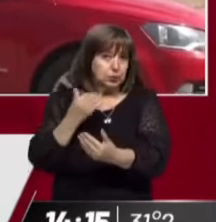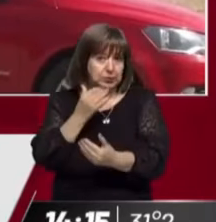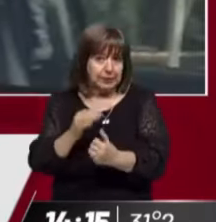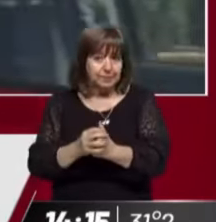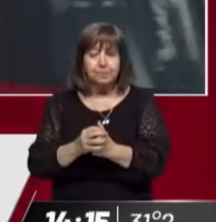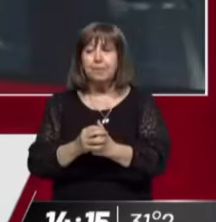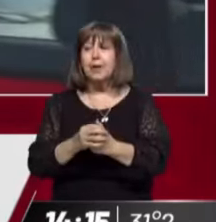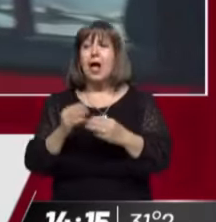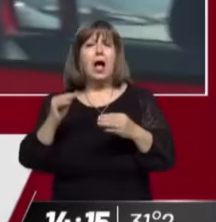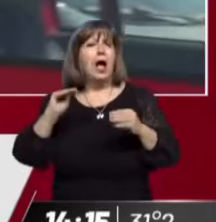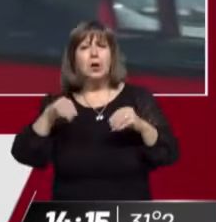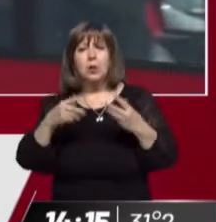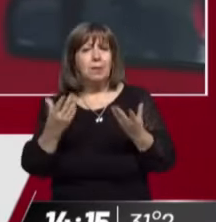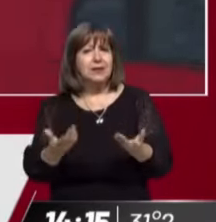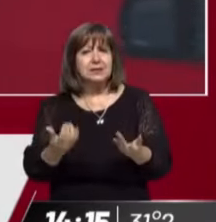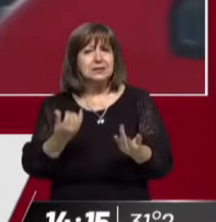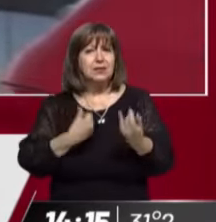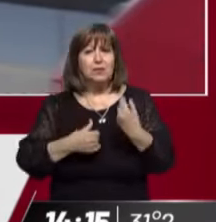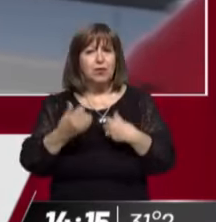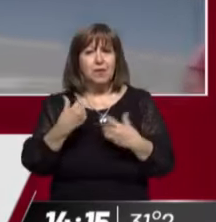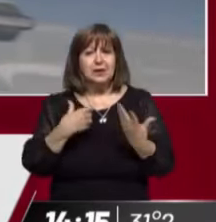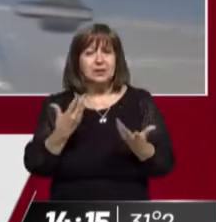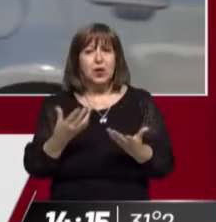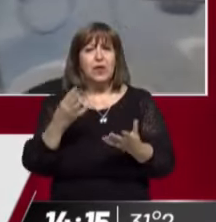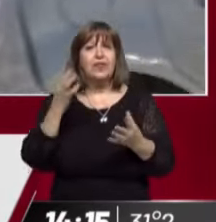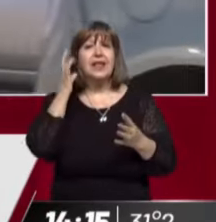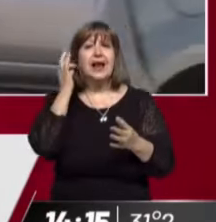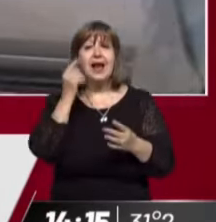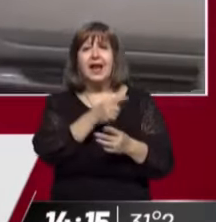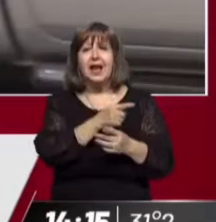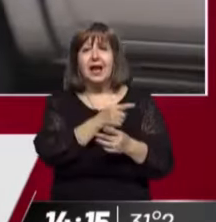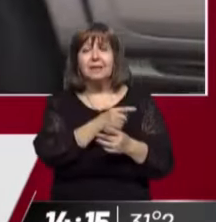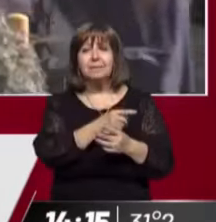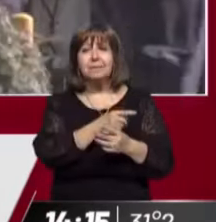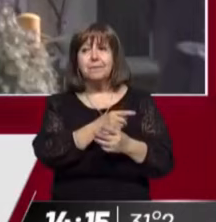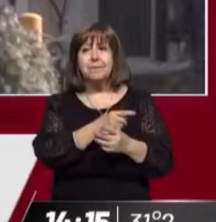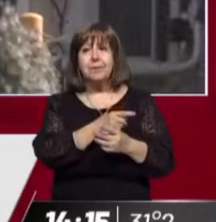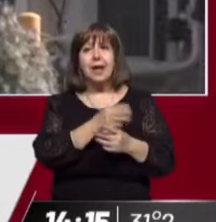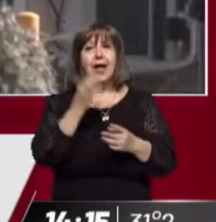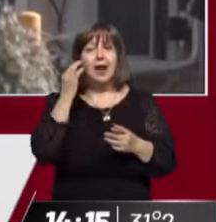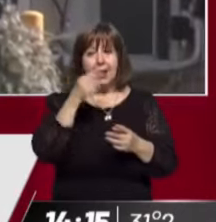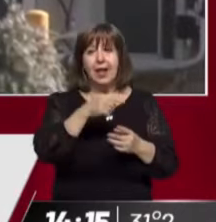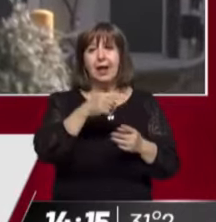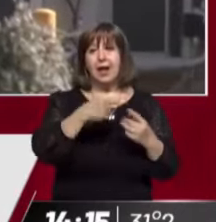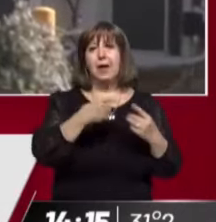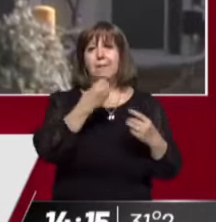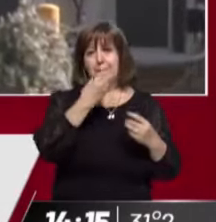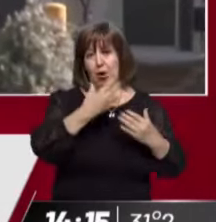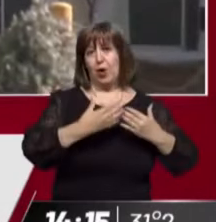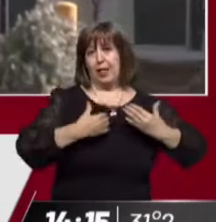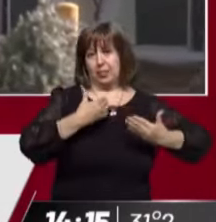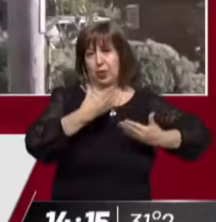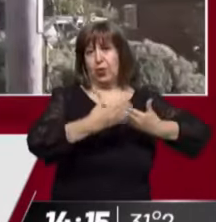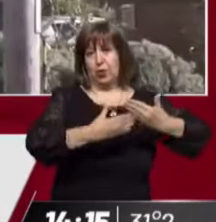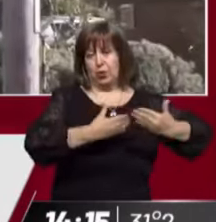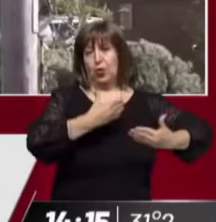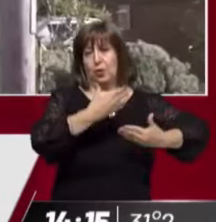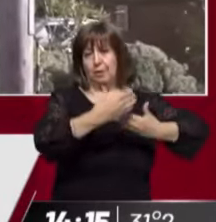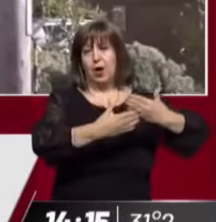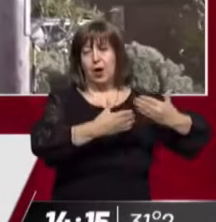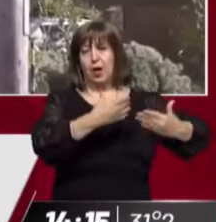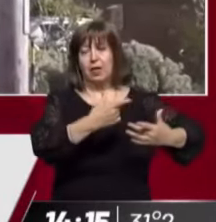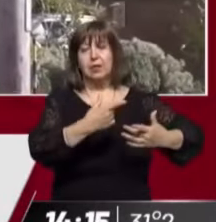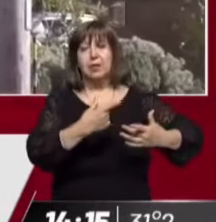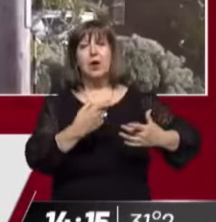¿Algo más que se le haya informado acerca de la situación, por ejemplo, de la nena? La nena estaba en buena evolución,